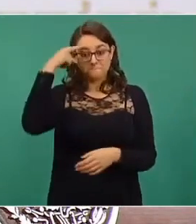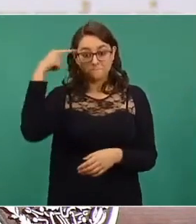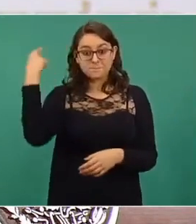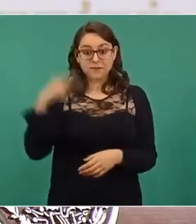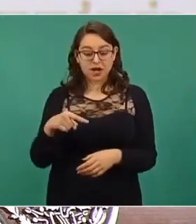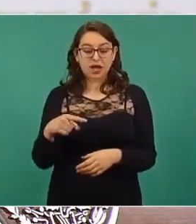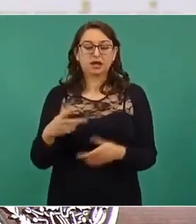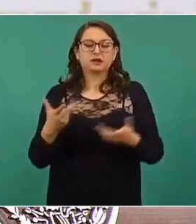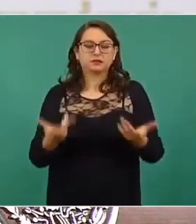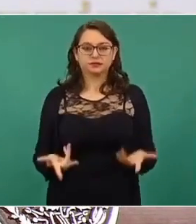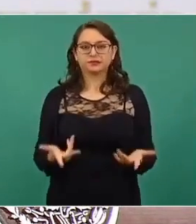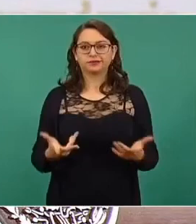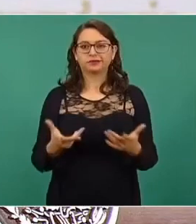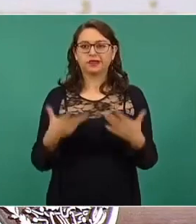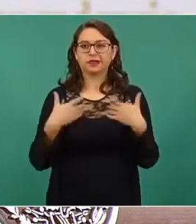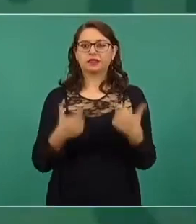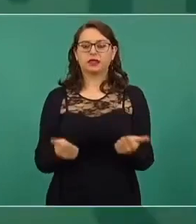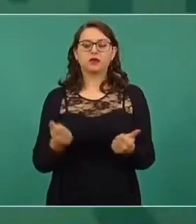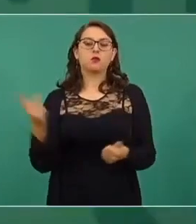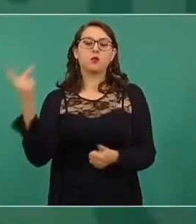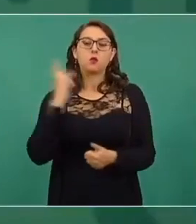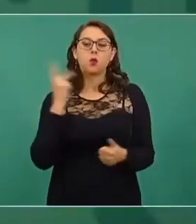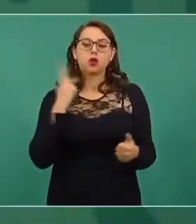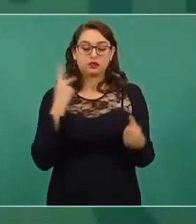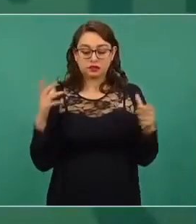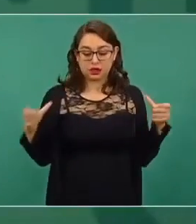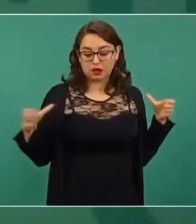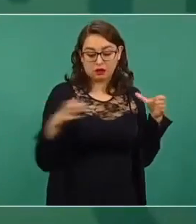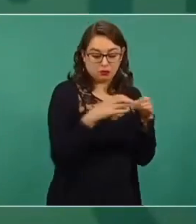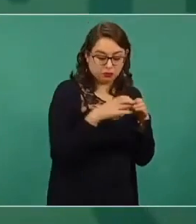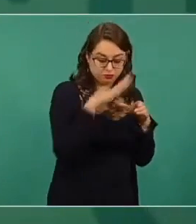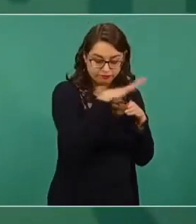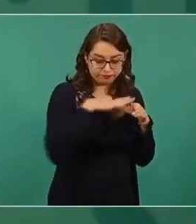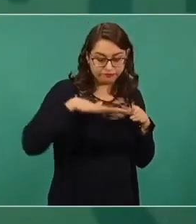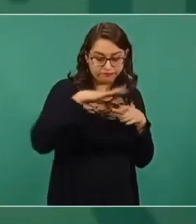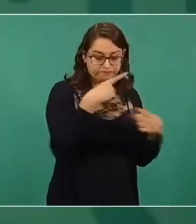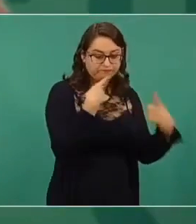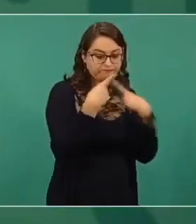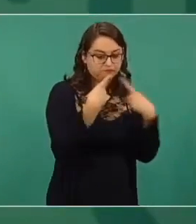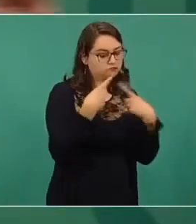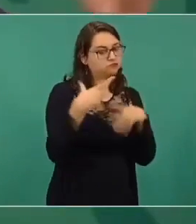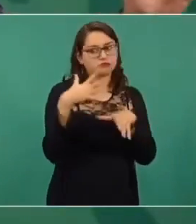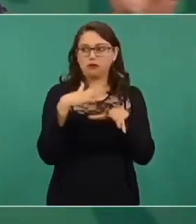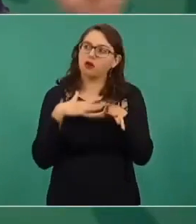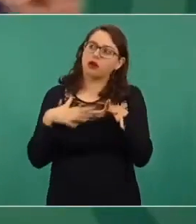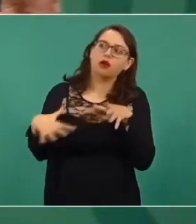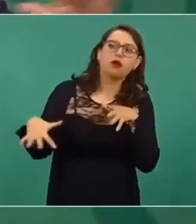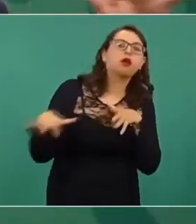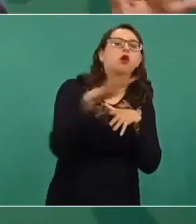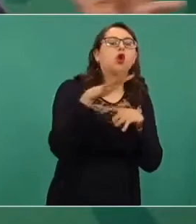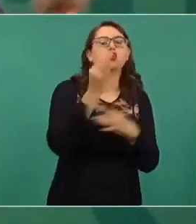no solo es asunto de los políticos. La política es asunto de todos y que todos